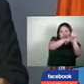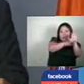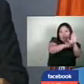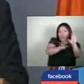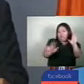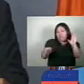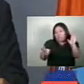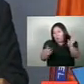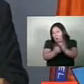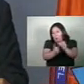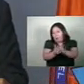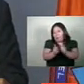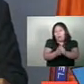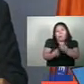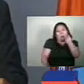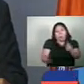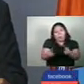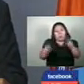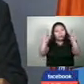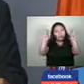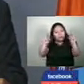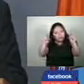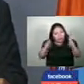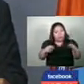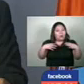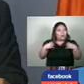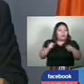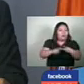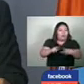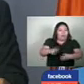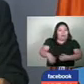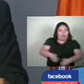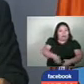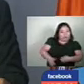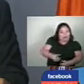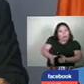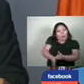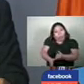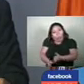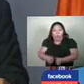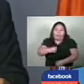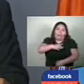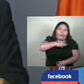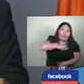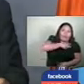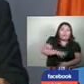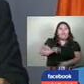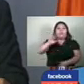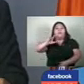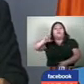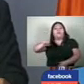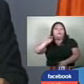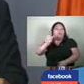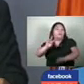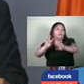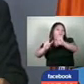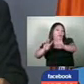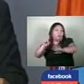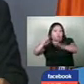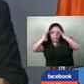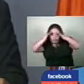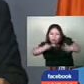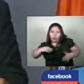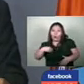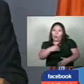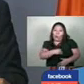afectaciones principales en el tema sanitario, fue la diarrea y gastroenteritis, que tuvimos 3.491 atenciones de